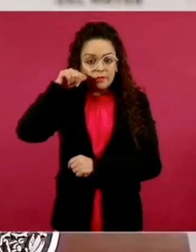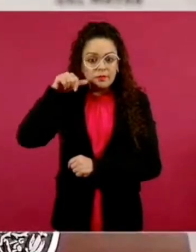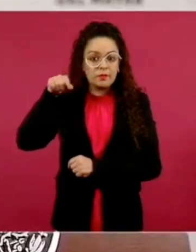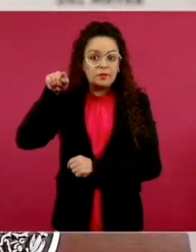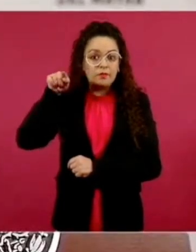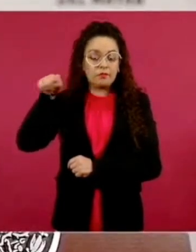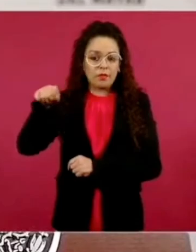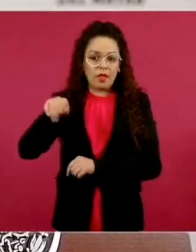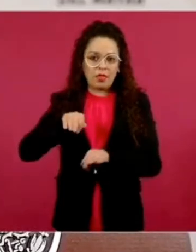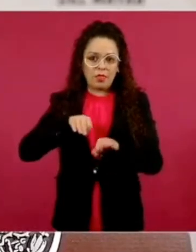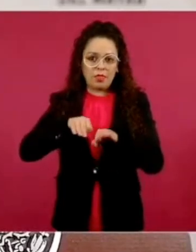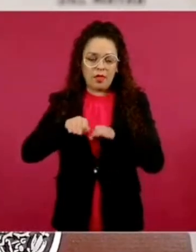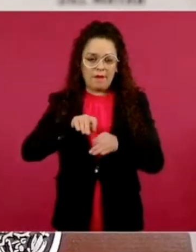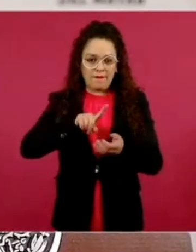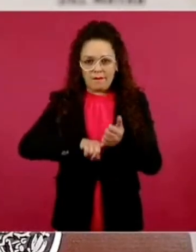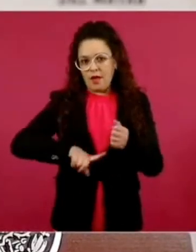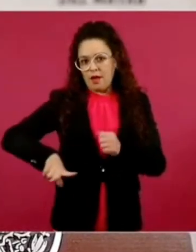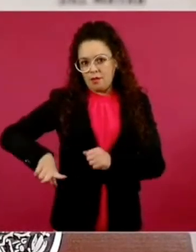hombre público.